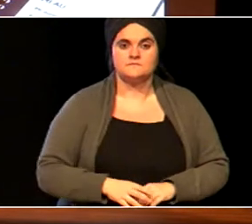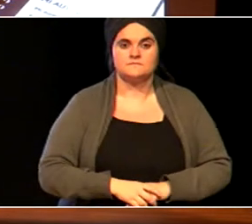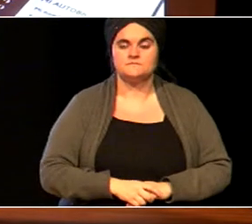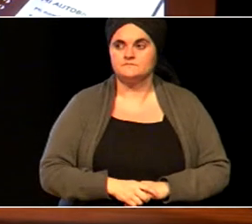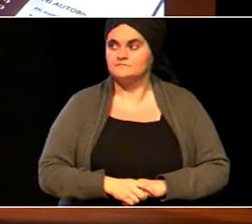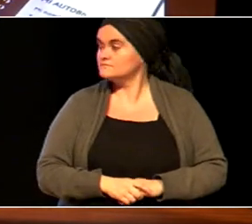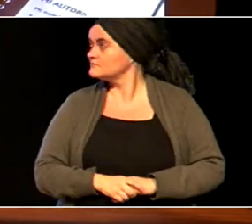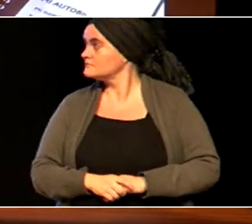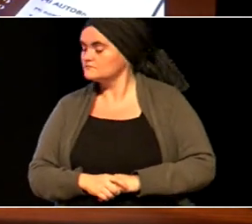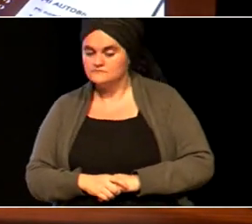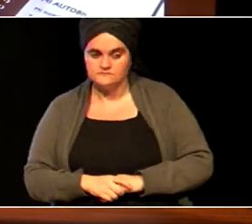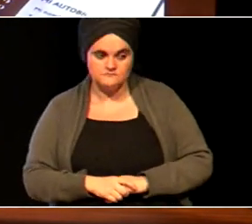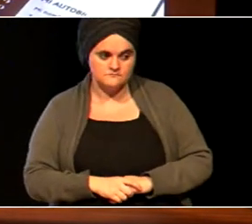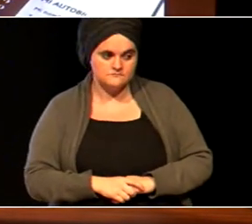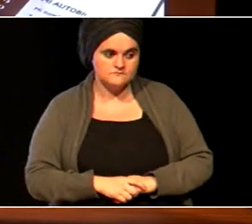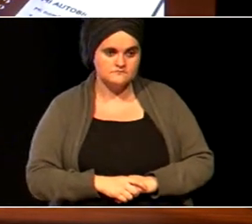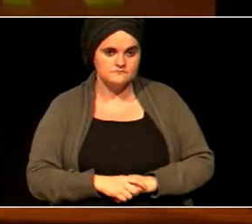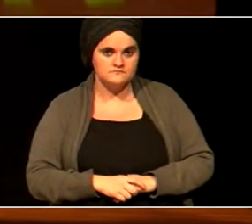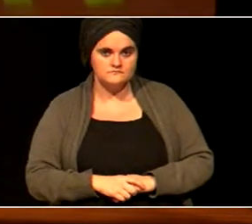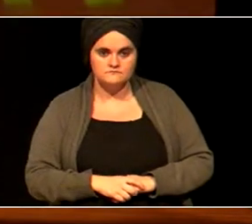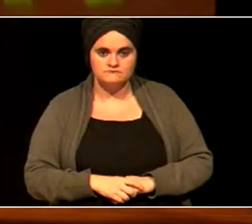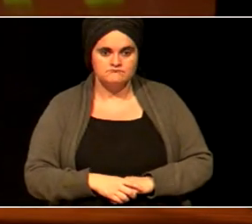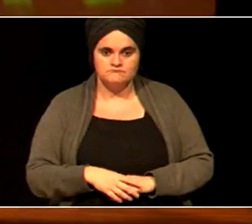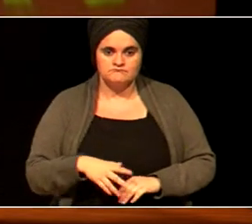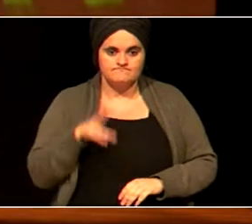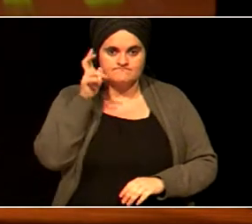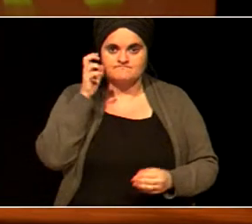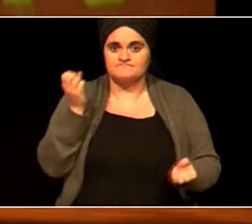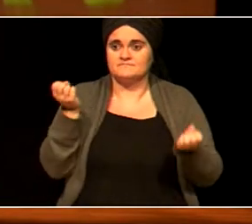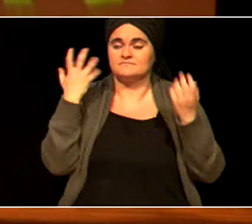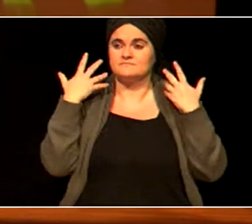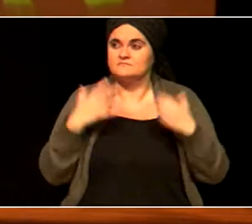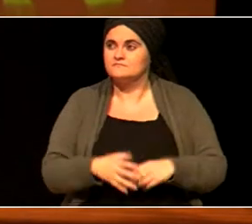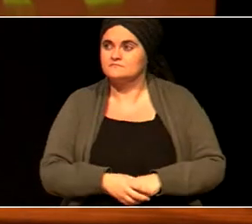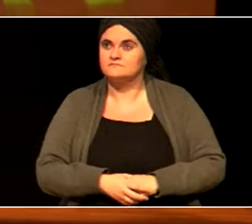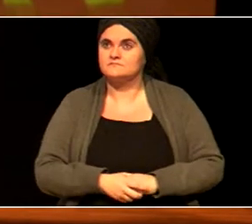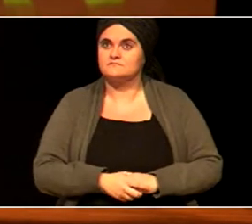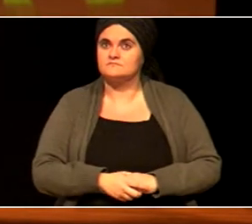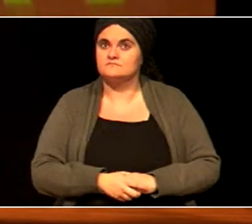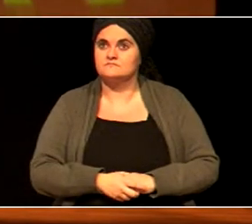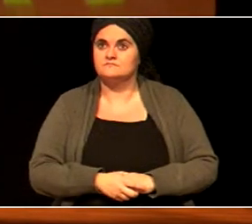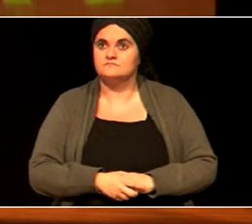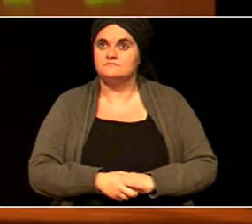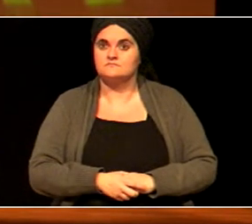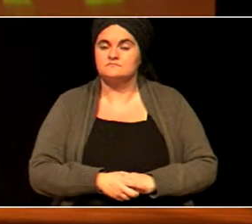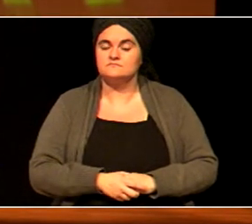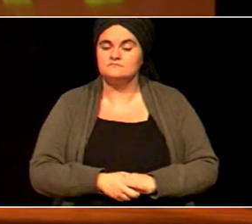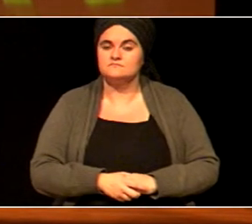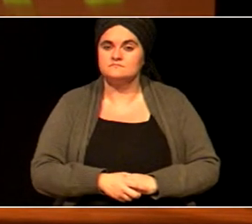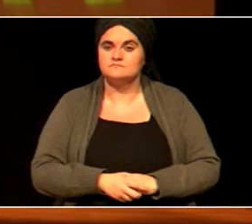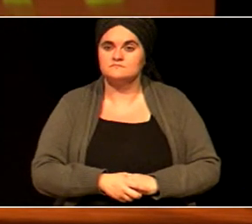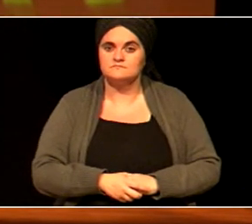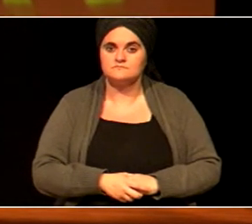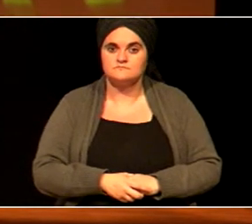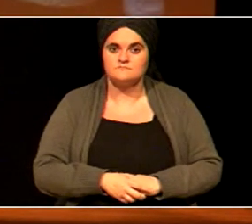Yo lo estoy valorando, y con el resto de madres creo que también, como muy positivo, por la obtención de un certificado de